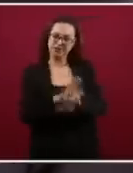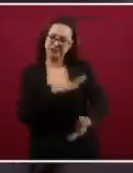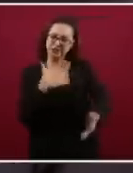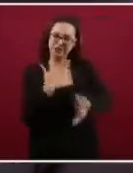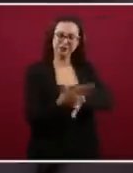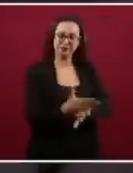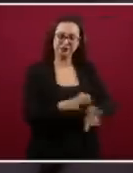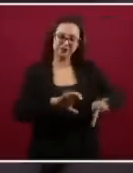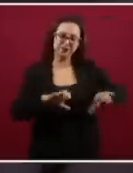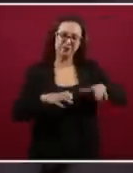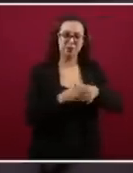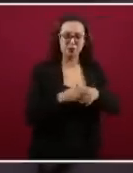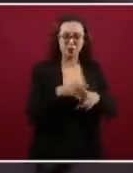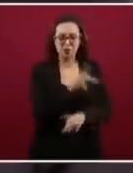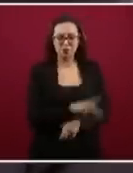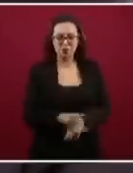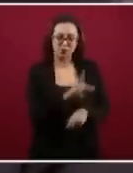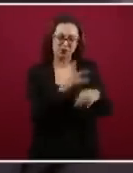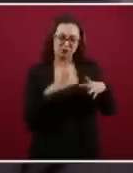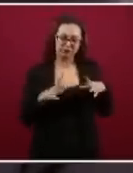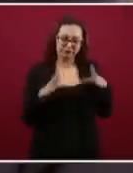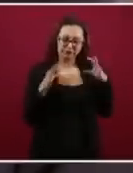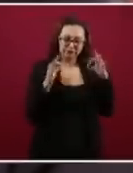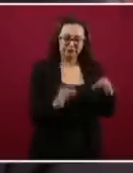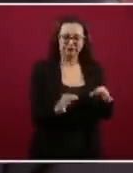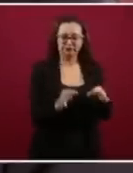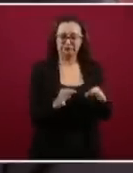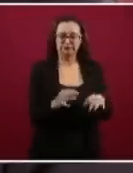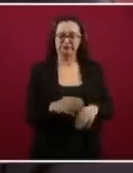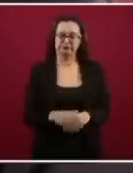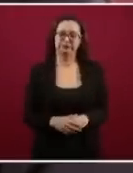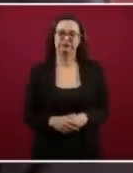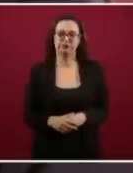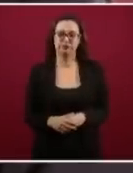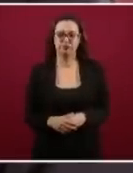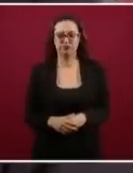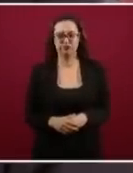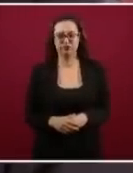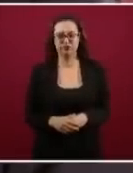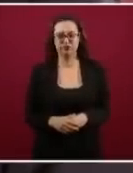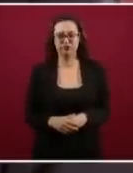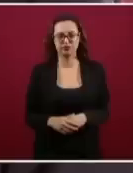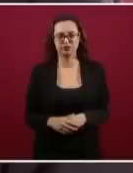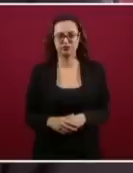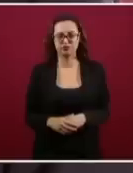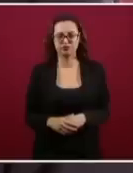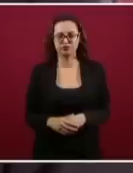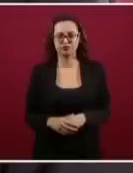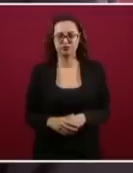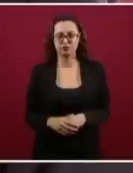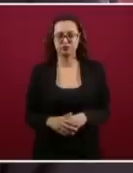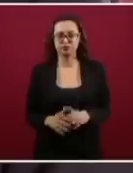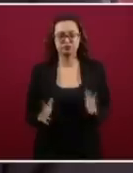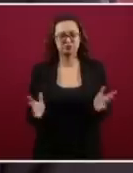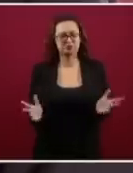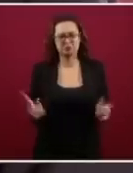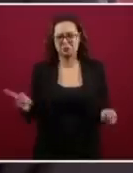y no nos afecta en